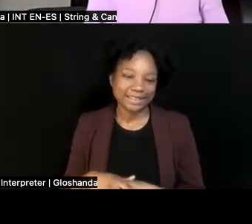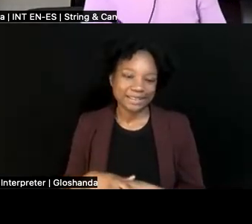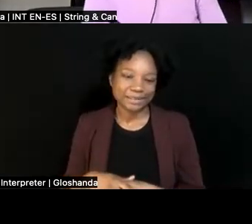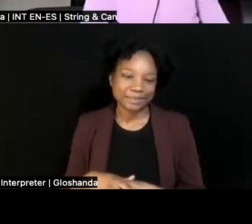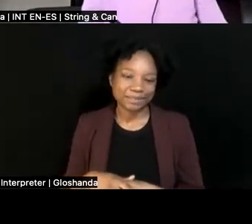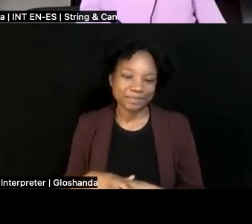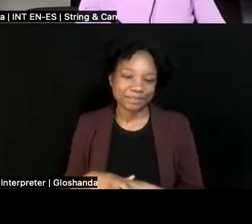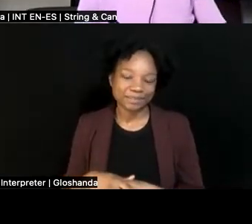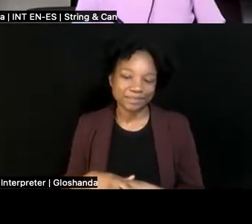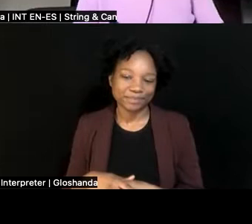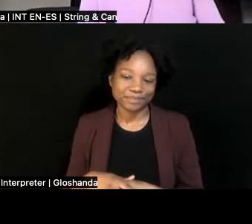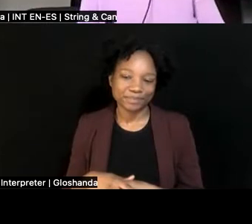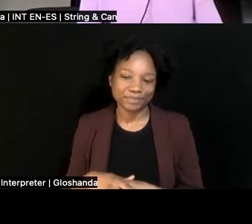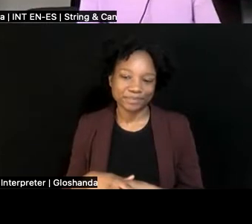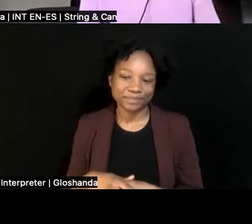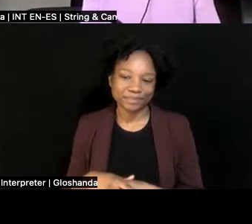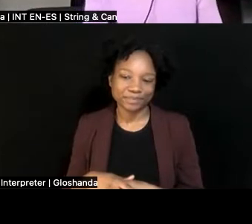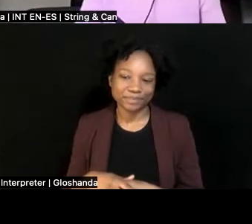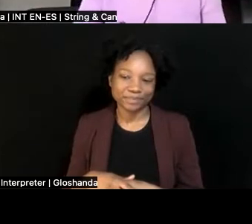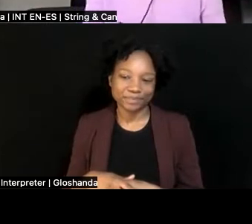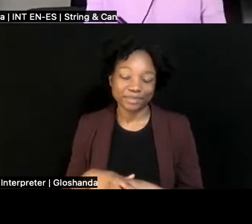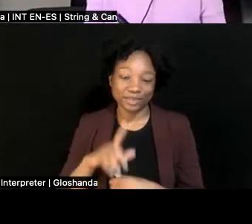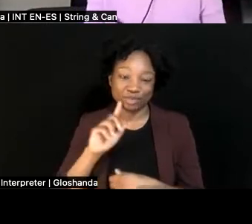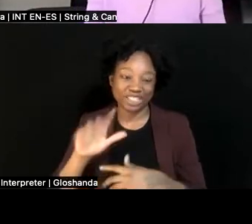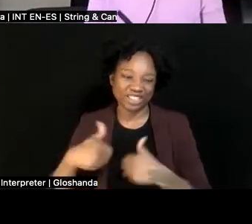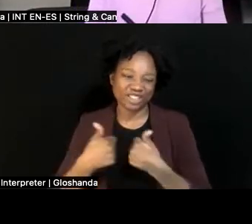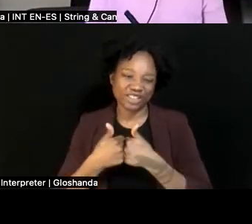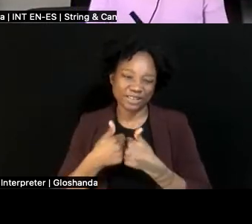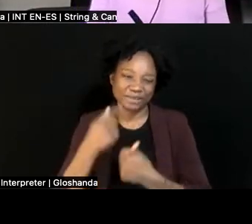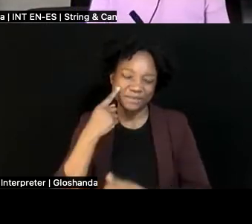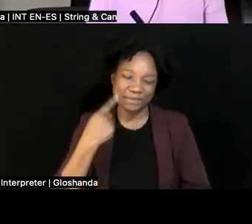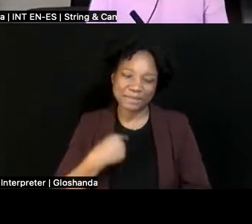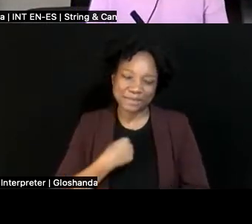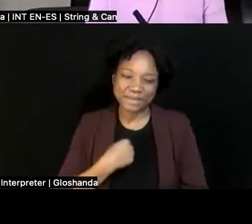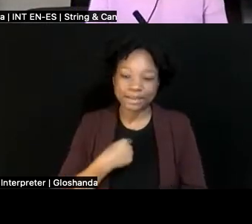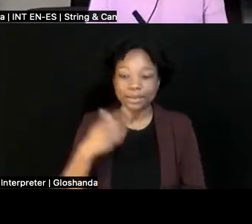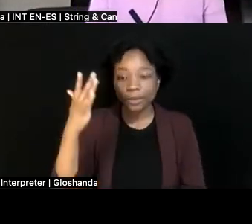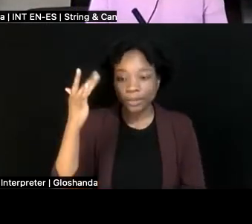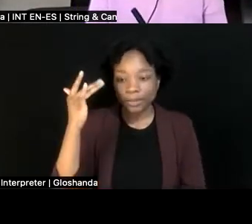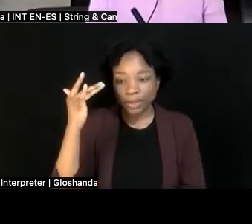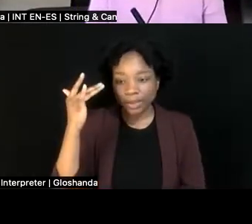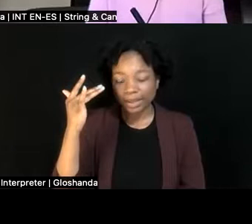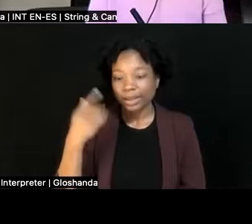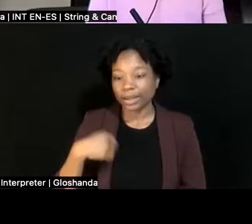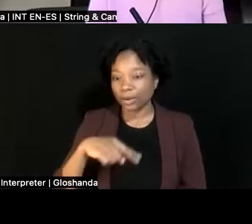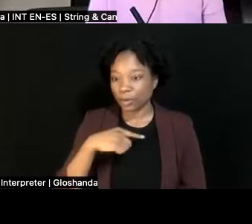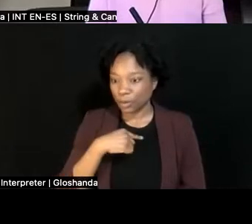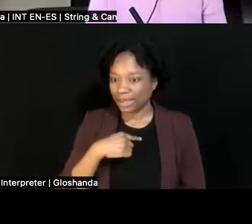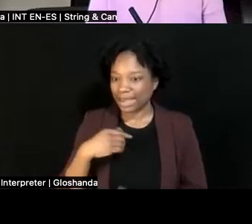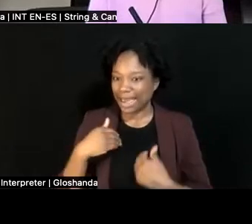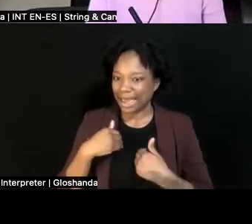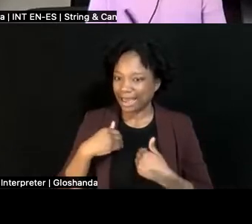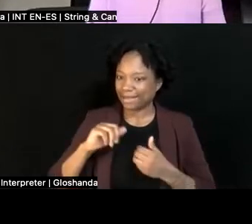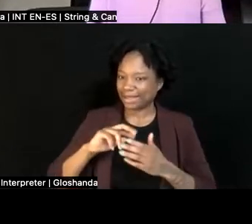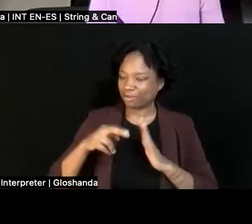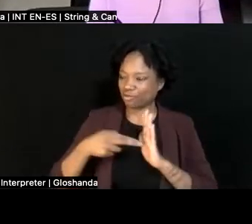colocar esse desafio, porque como nós estamos neste papel também,